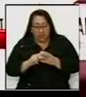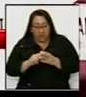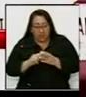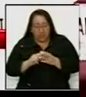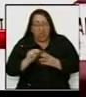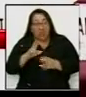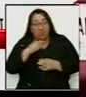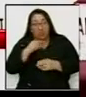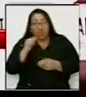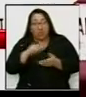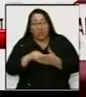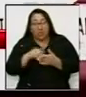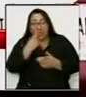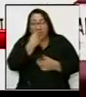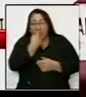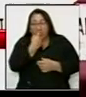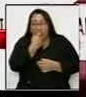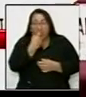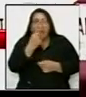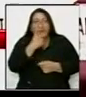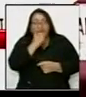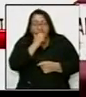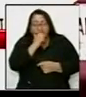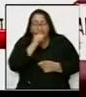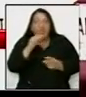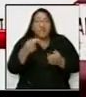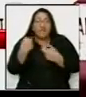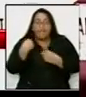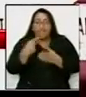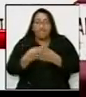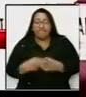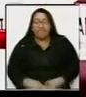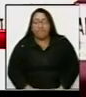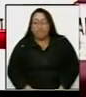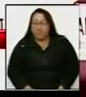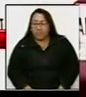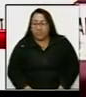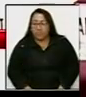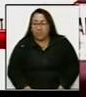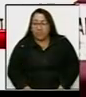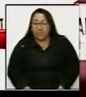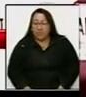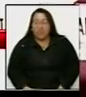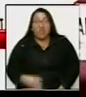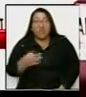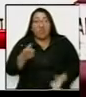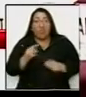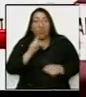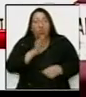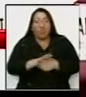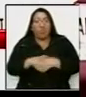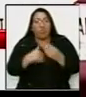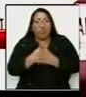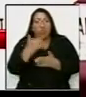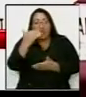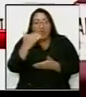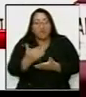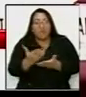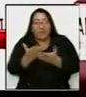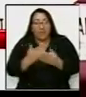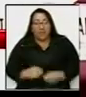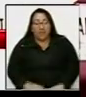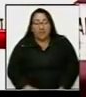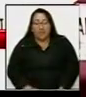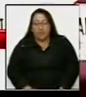tres mujeres estarán representadas en la Junta Nacional de Justicia, siempre y cuando éstas cumplan con los requisitos